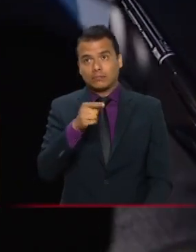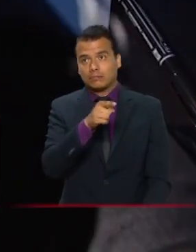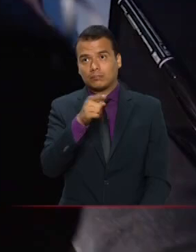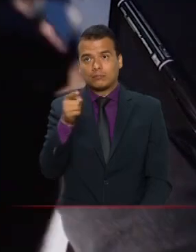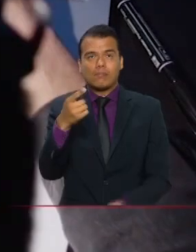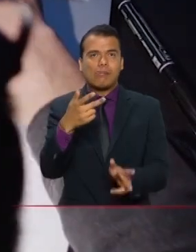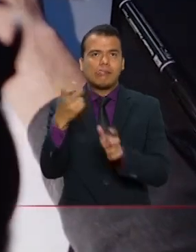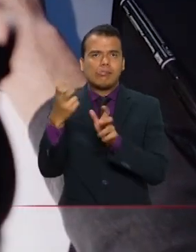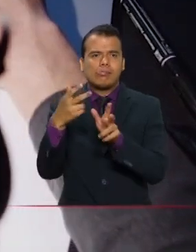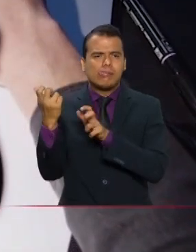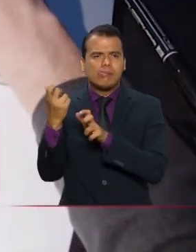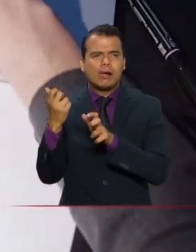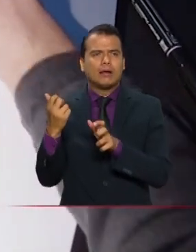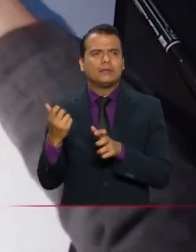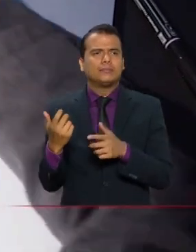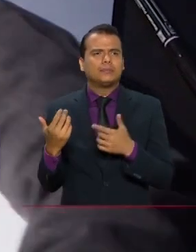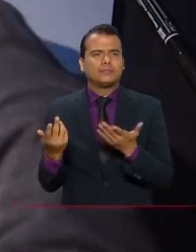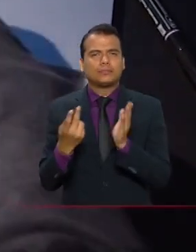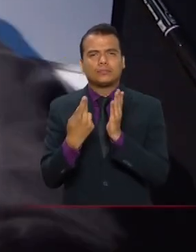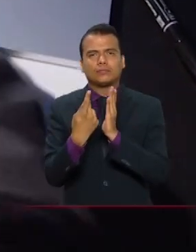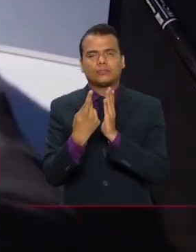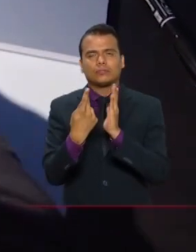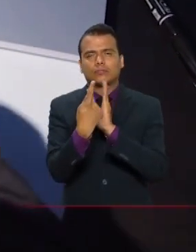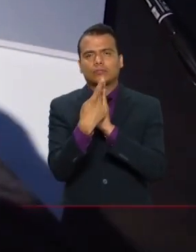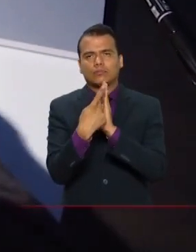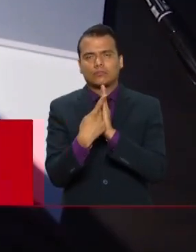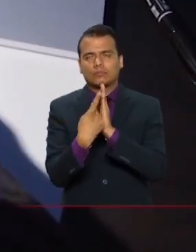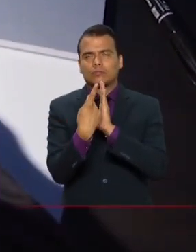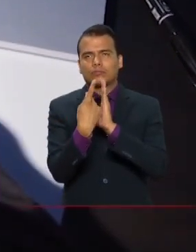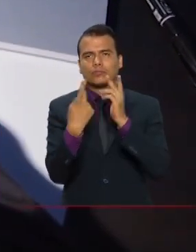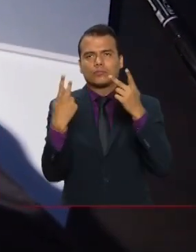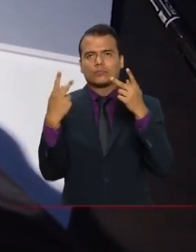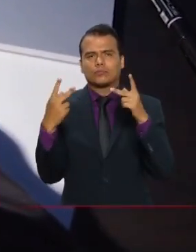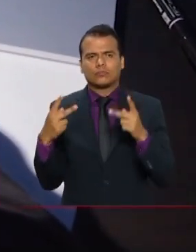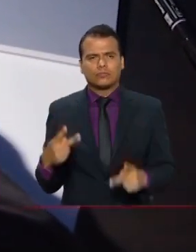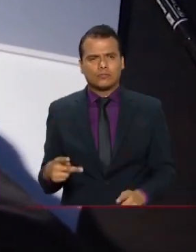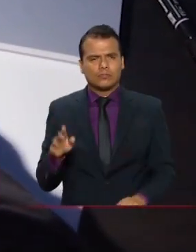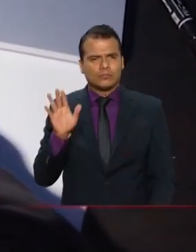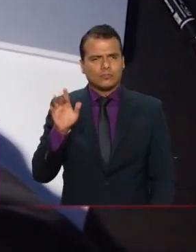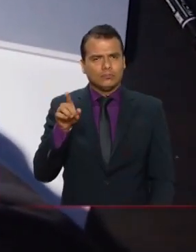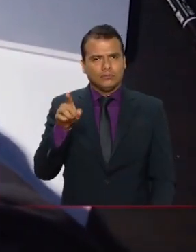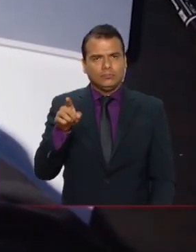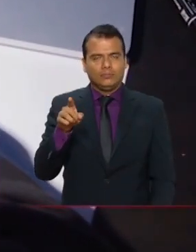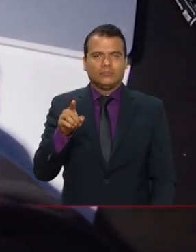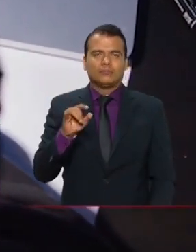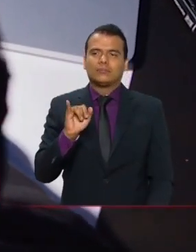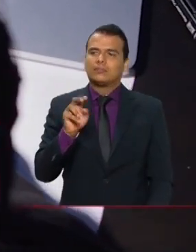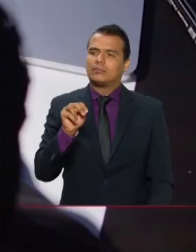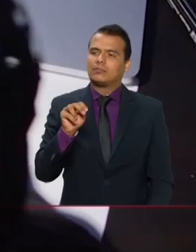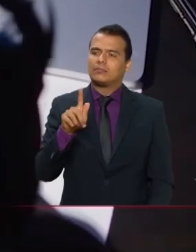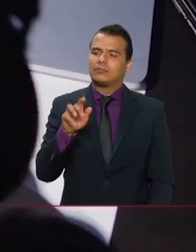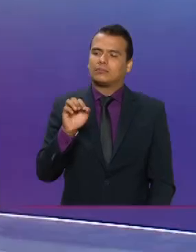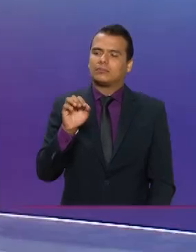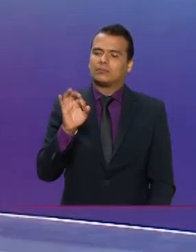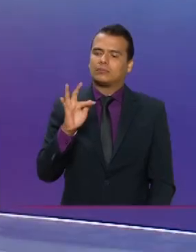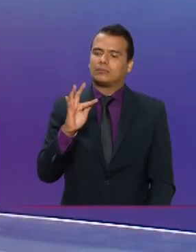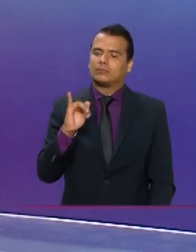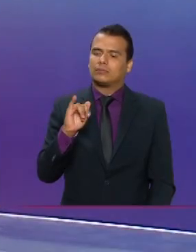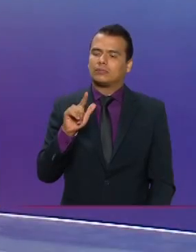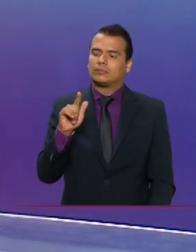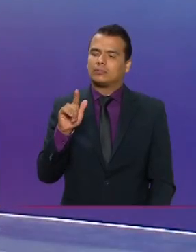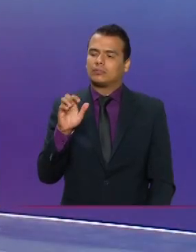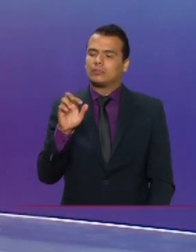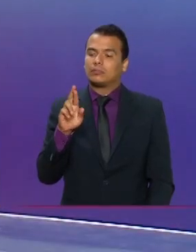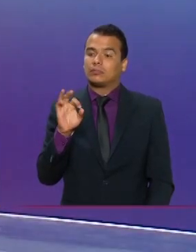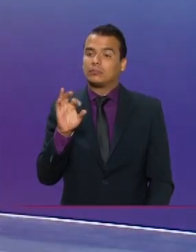información utilizando un tipo de software malicioso que se llama InfoStealers. Y entonces aparece, por ejemplo, en este